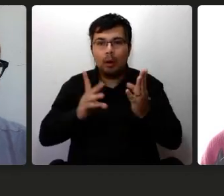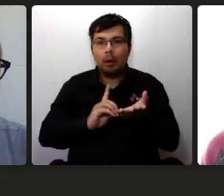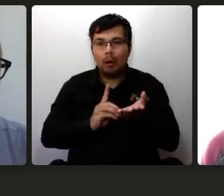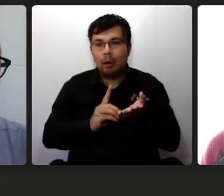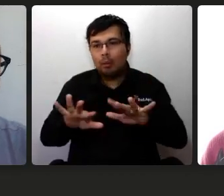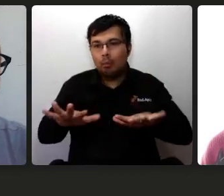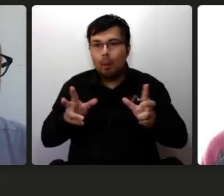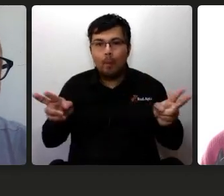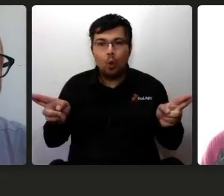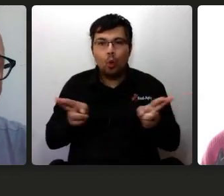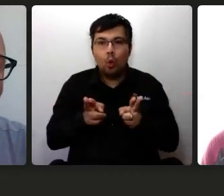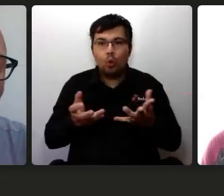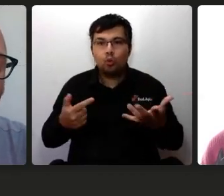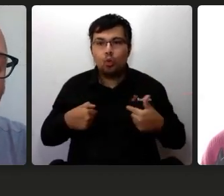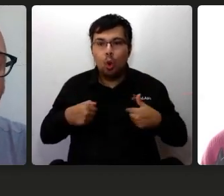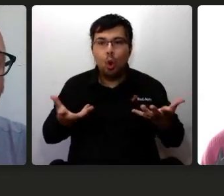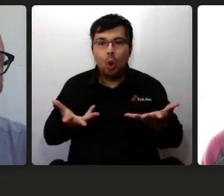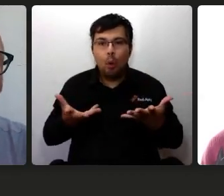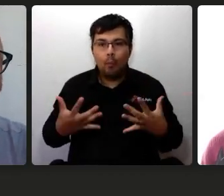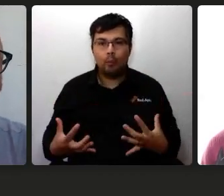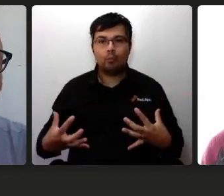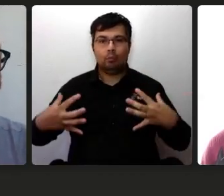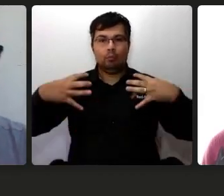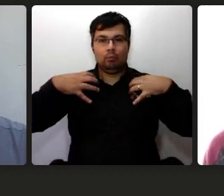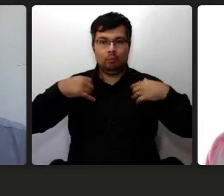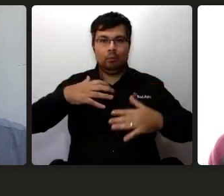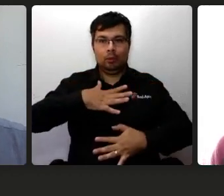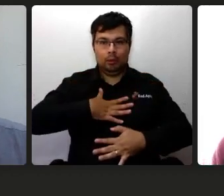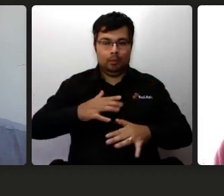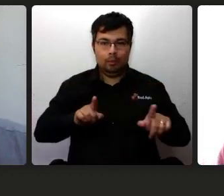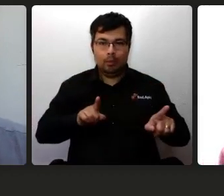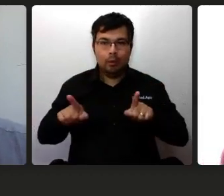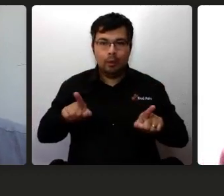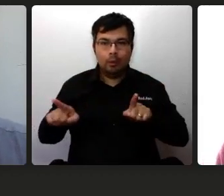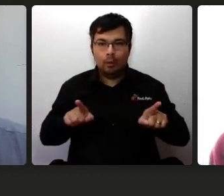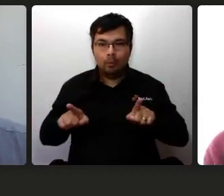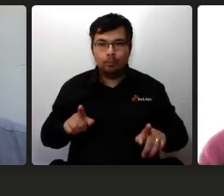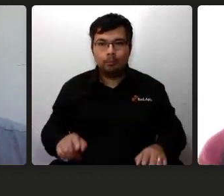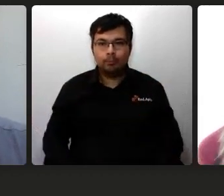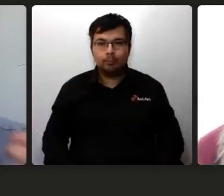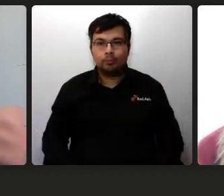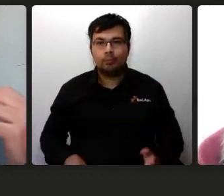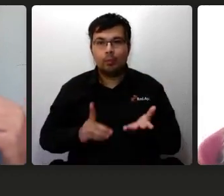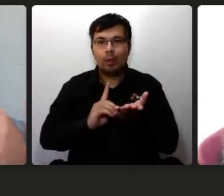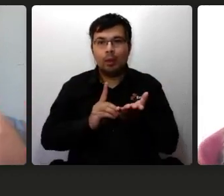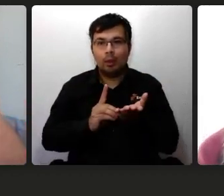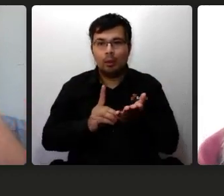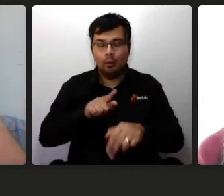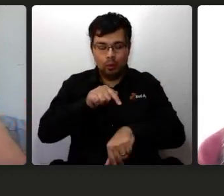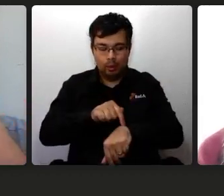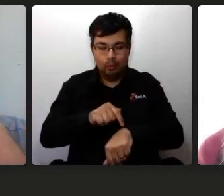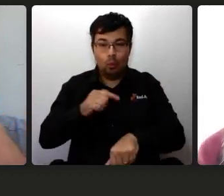resumiendo cómo me hago cargo de mi propia administración digital cuando además el factor tiempo pasa a ser fundamental, ¿no?